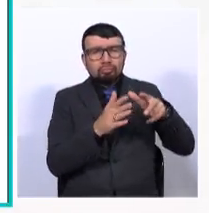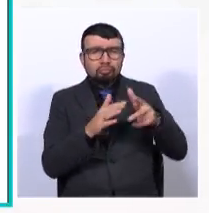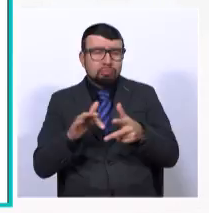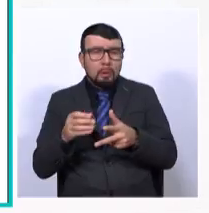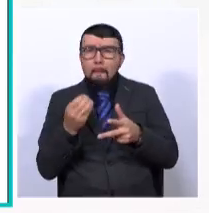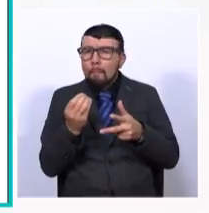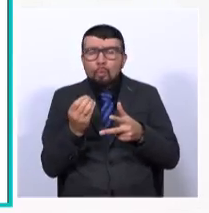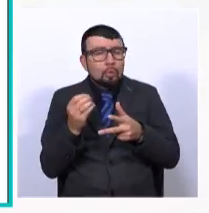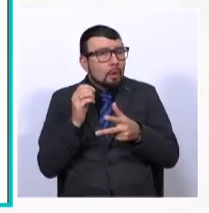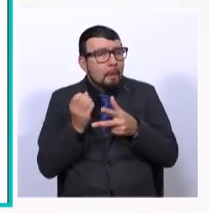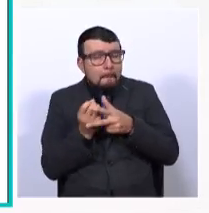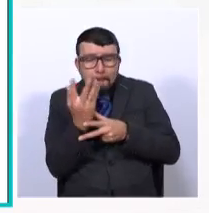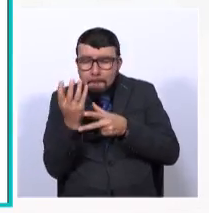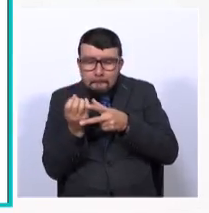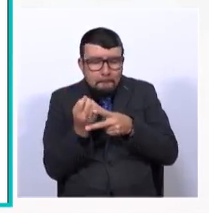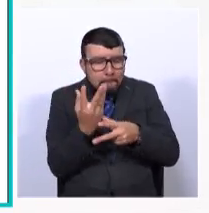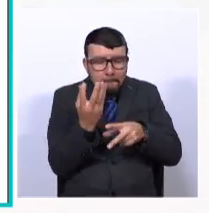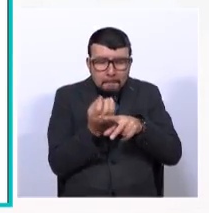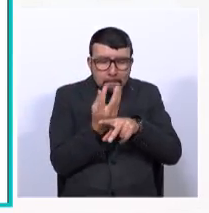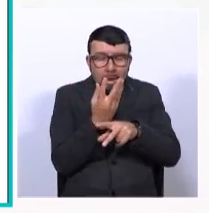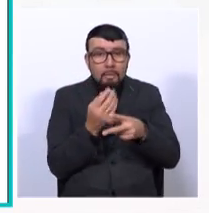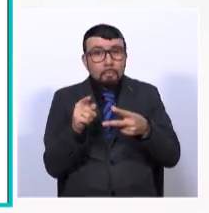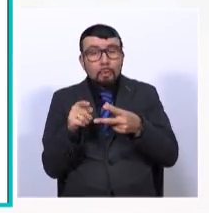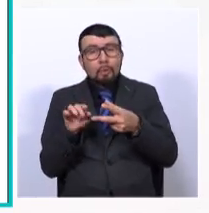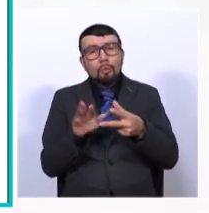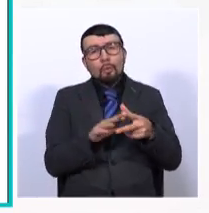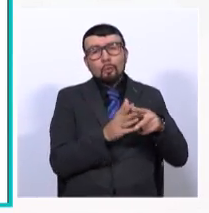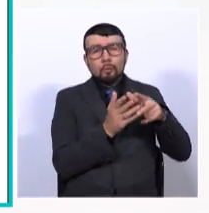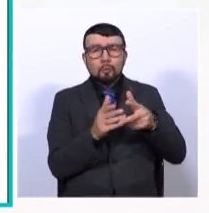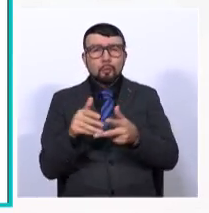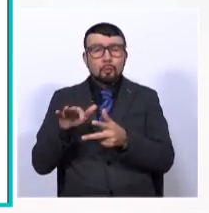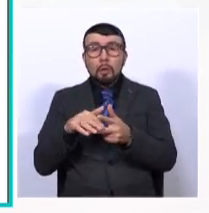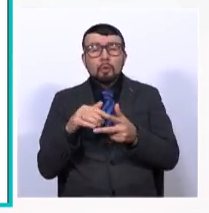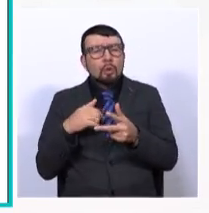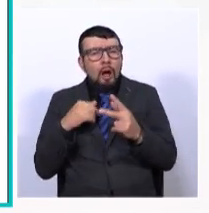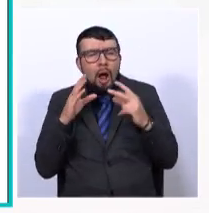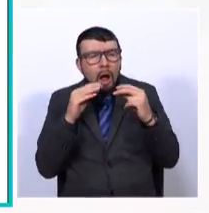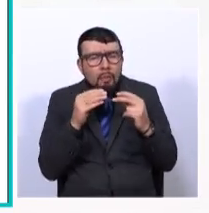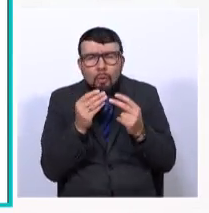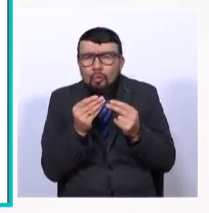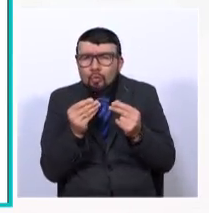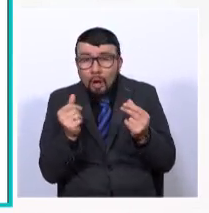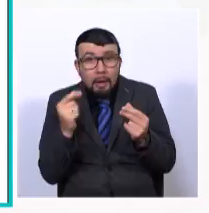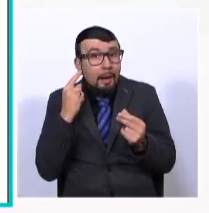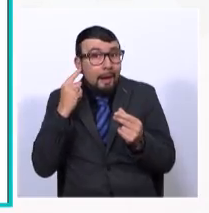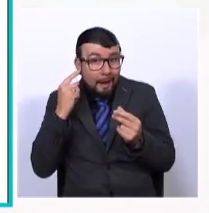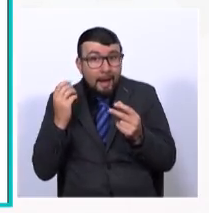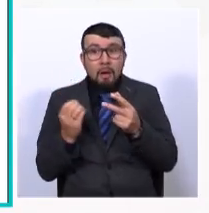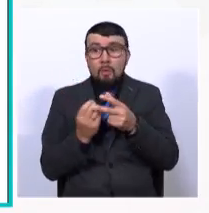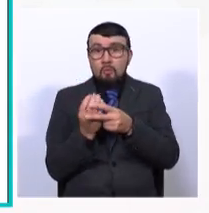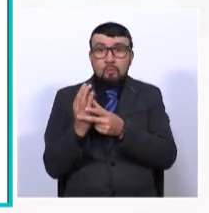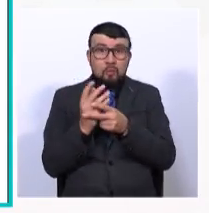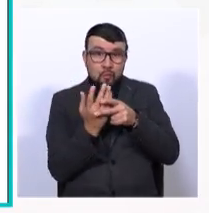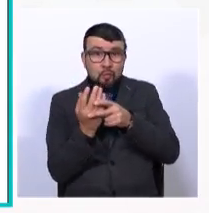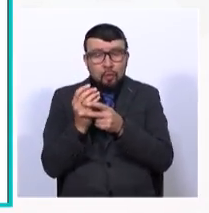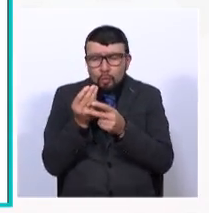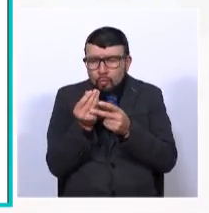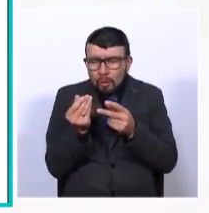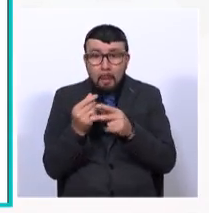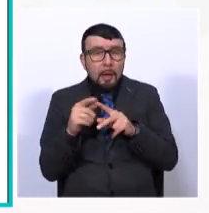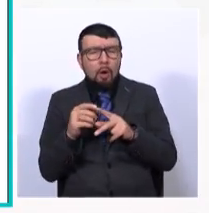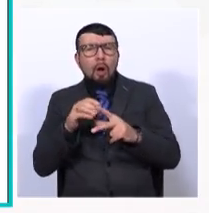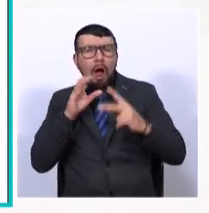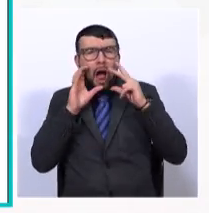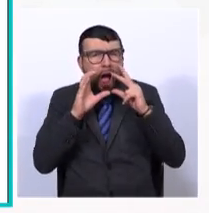de pelitos. Y este pelito se mueve con el líquido. Entonces, si yo hablo pasito, yo se mueve pasito. Pero si hablo duro, esto se mueve